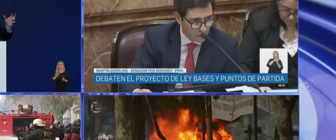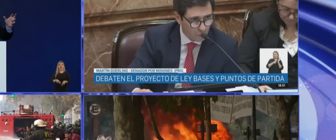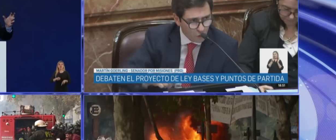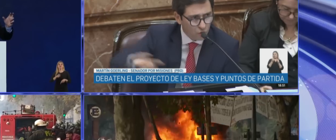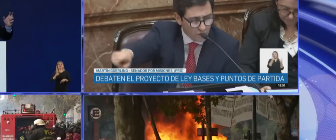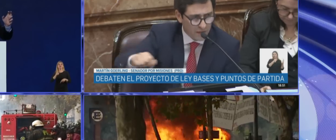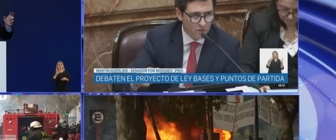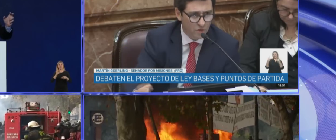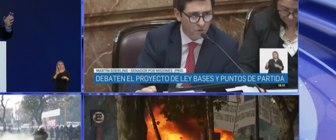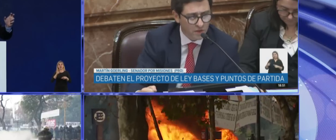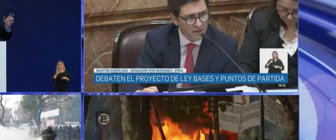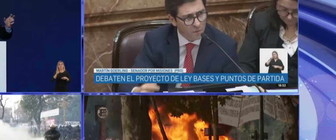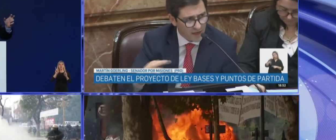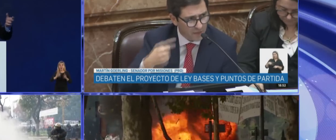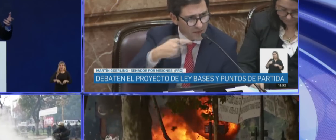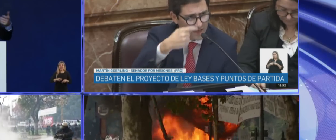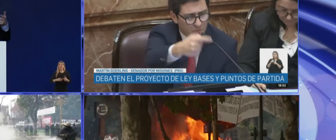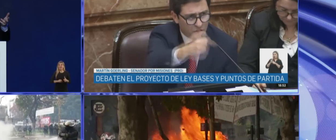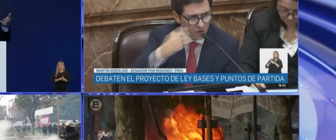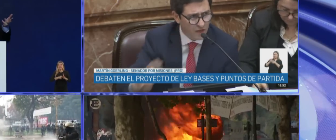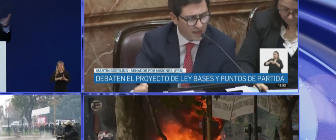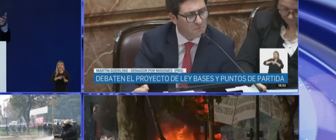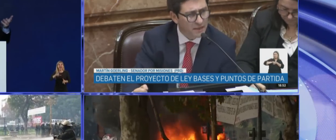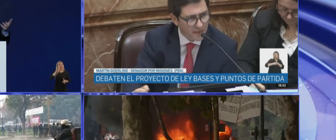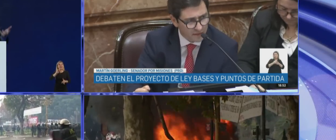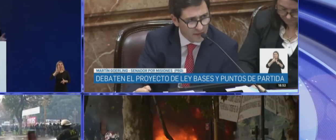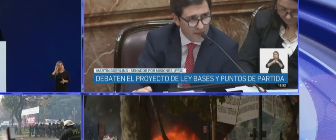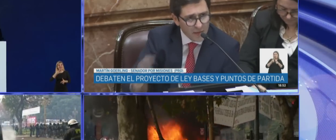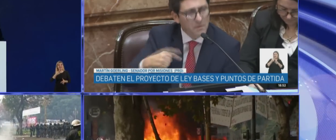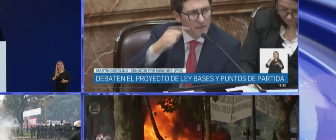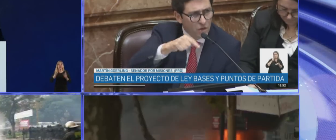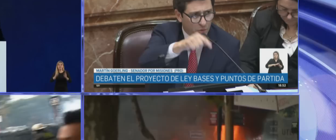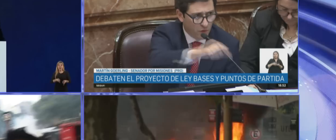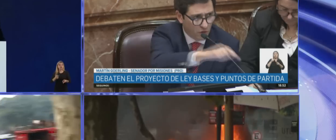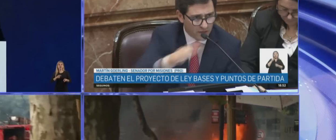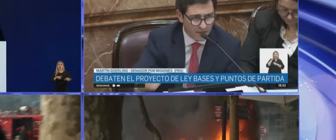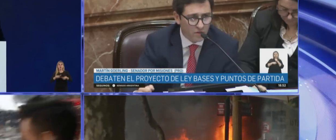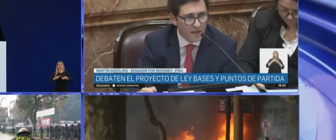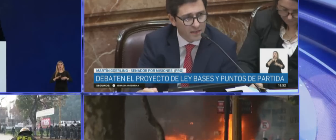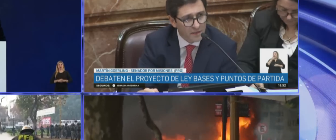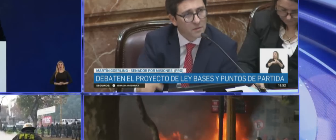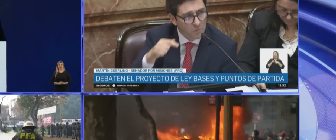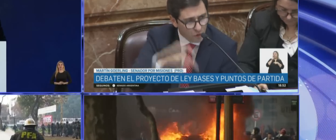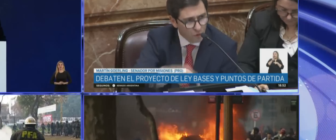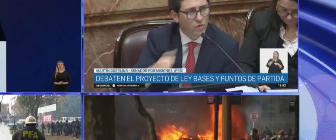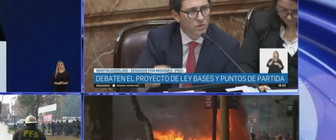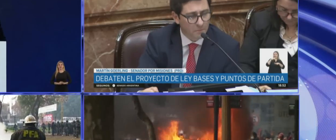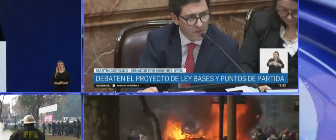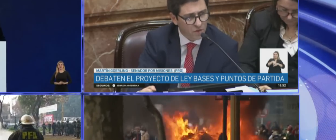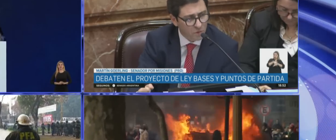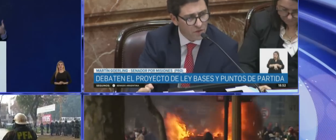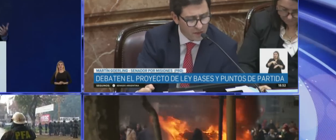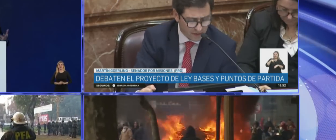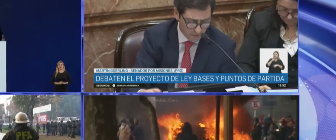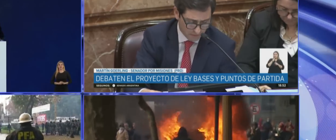la posición tan exigida en liquidez que no la puede mover de ahí. Y lo